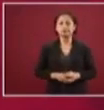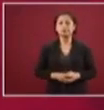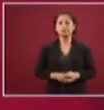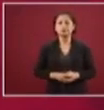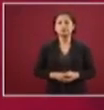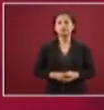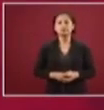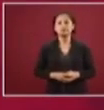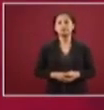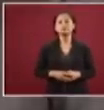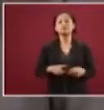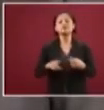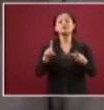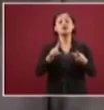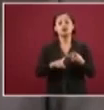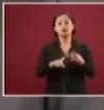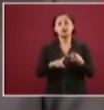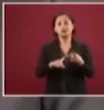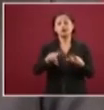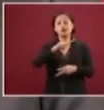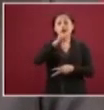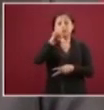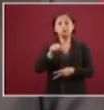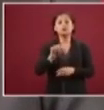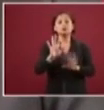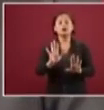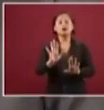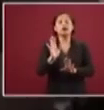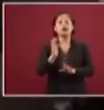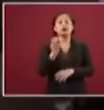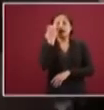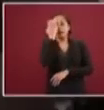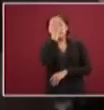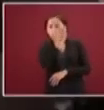es revisar los rendimientos